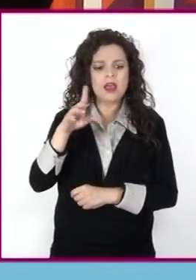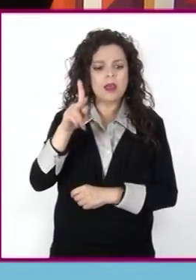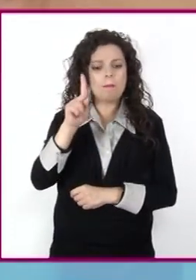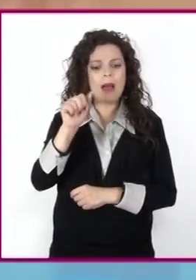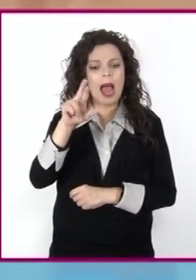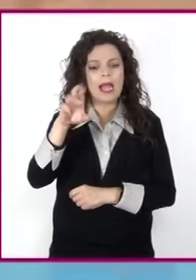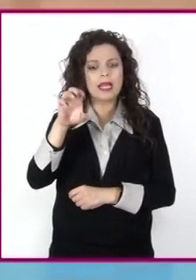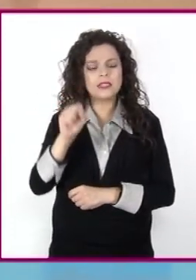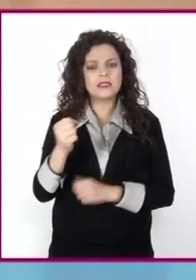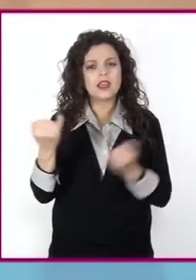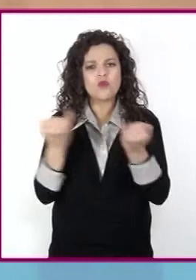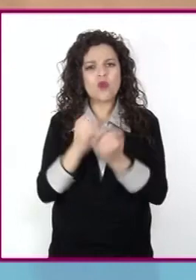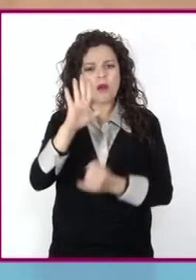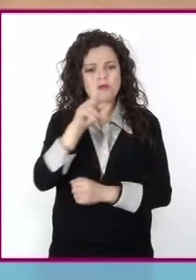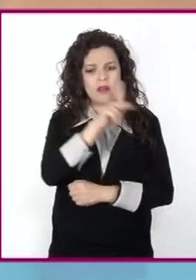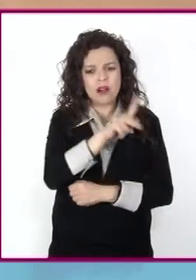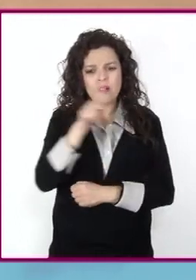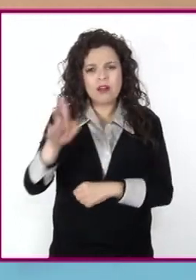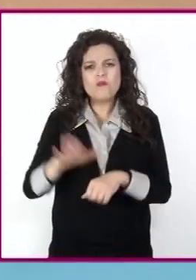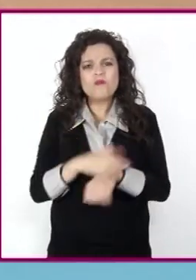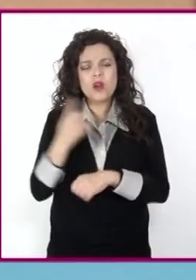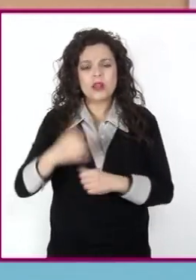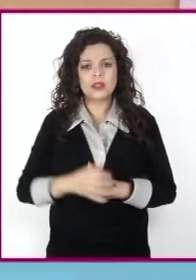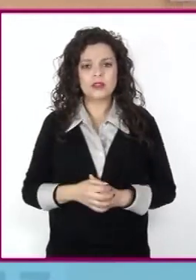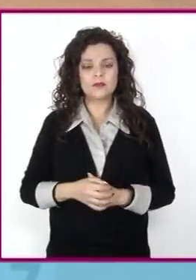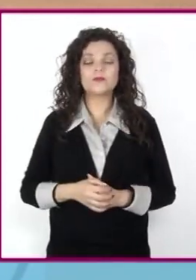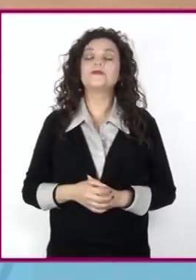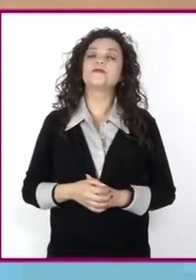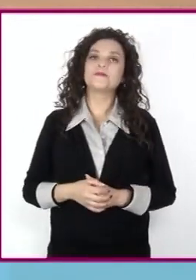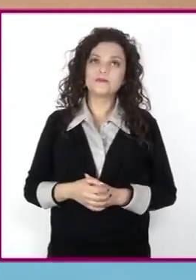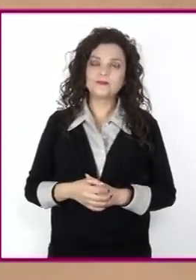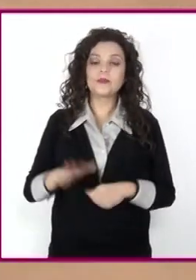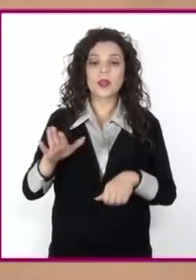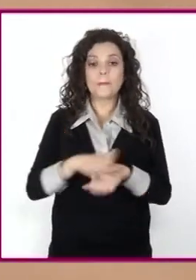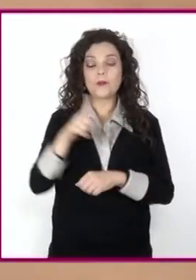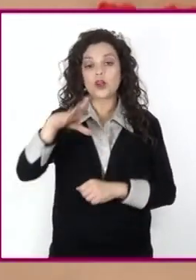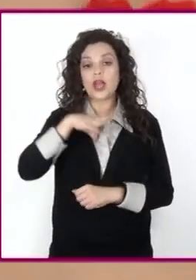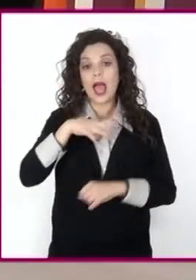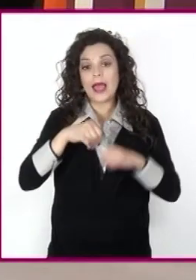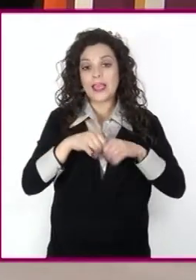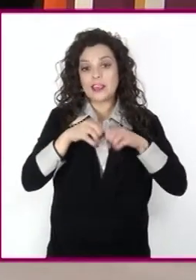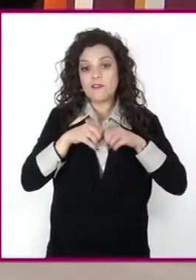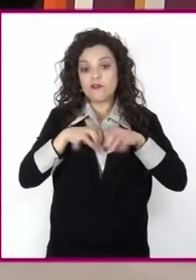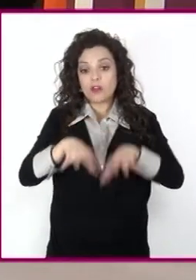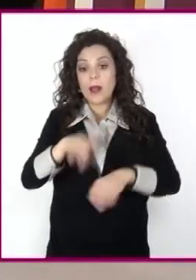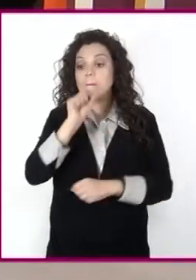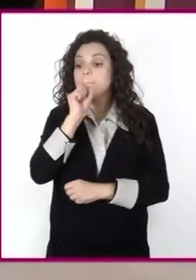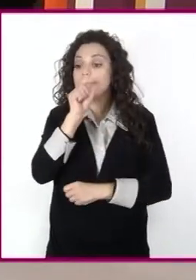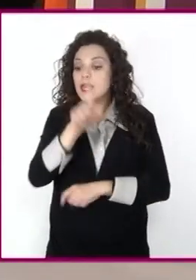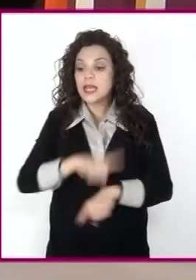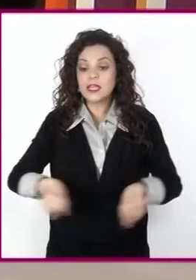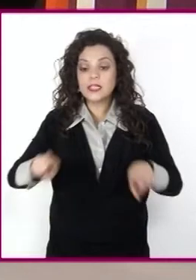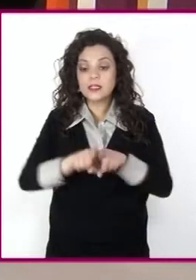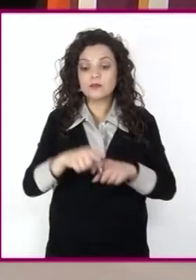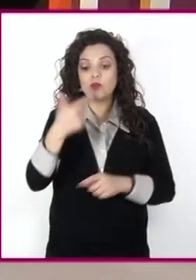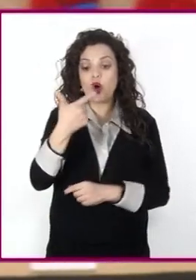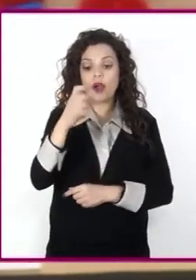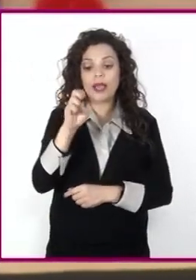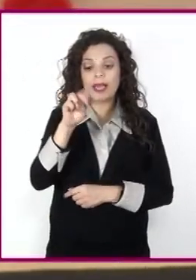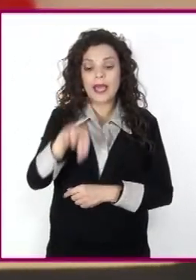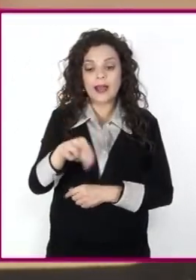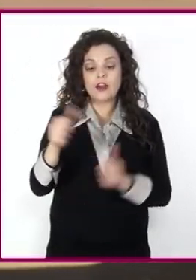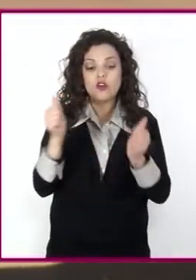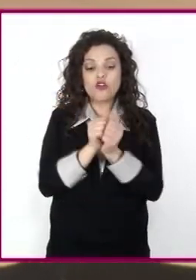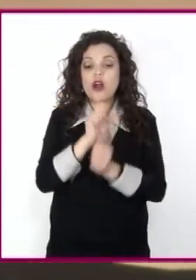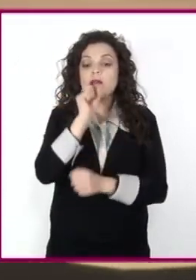semejantes? Esta semejanza se presenta porque contienen la información de los mismos genes en idéntico